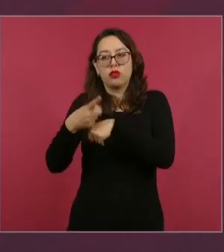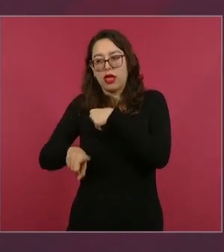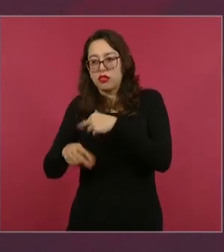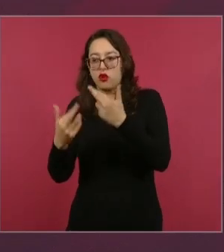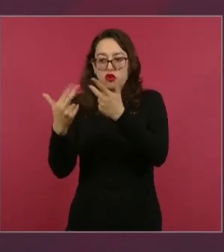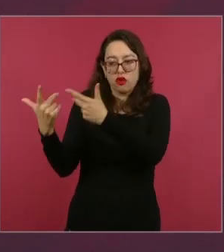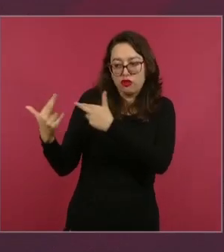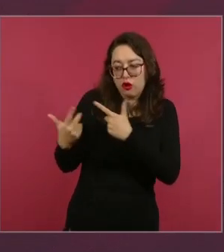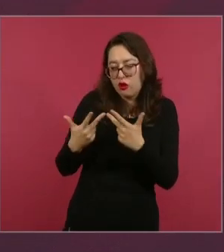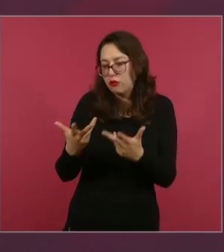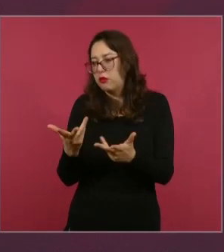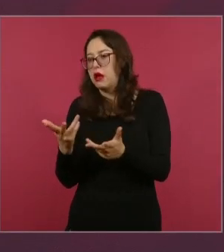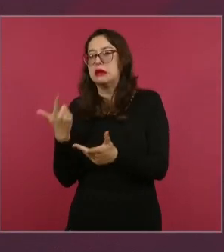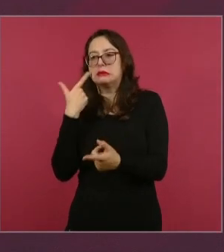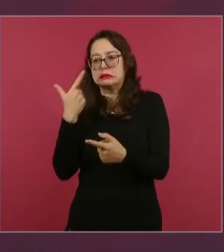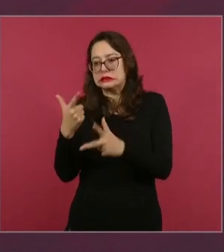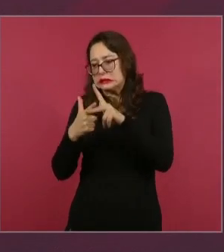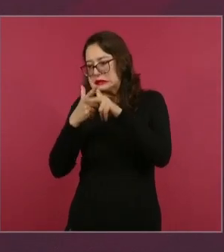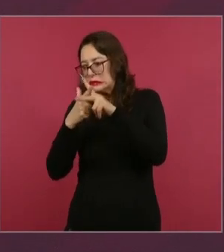Está